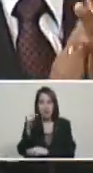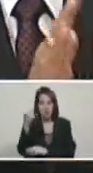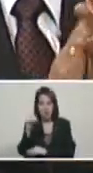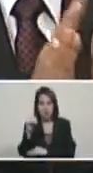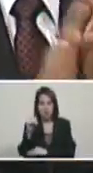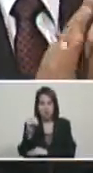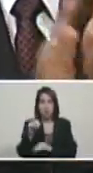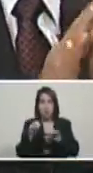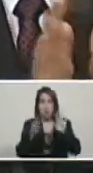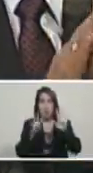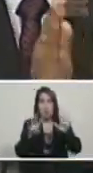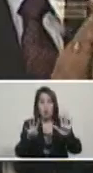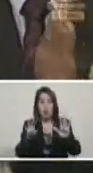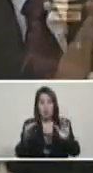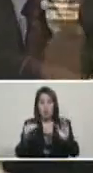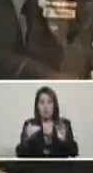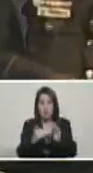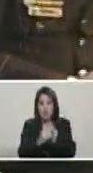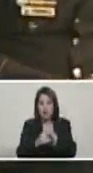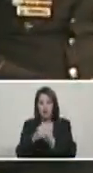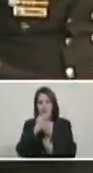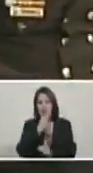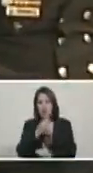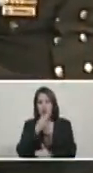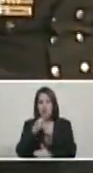9.000 bolívares soberanos.